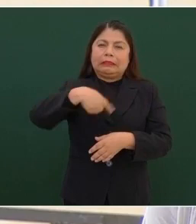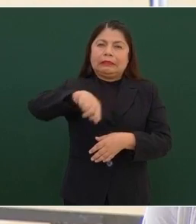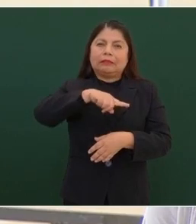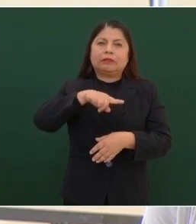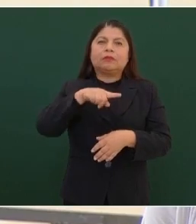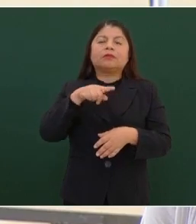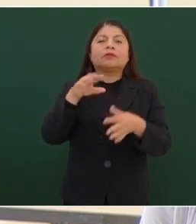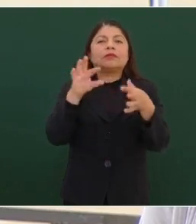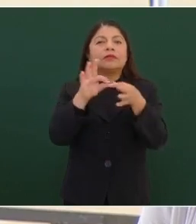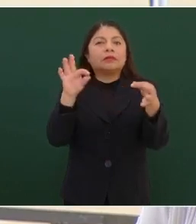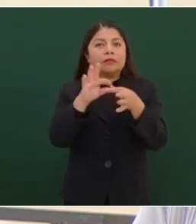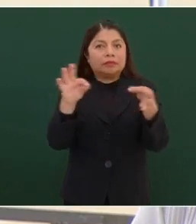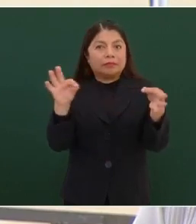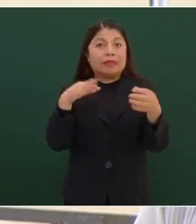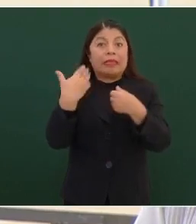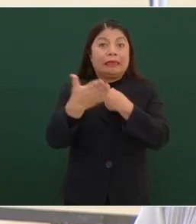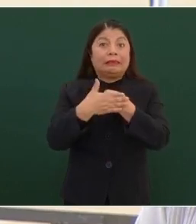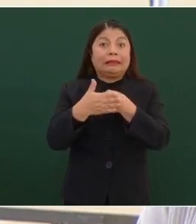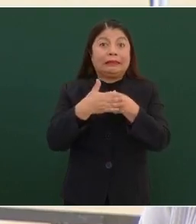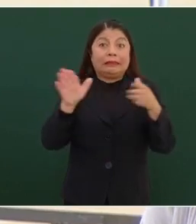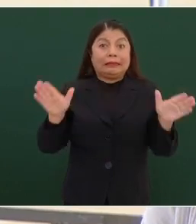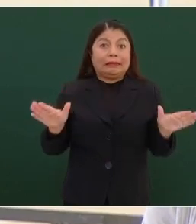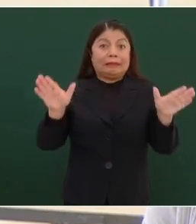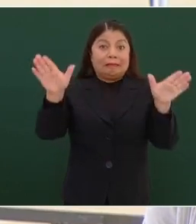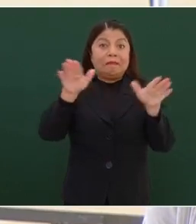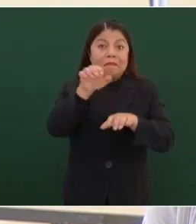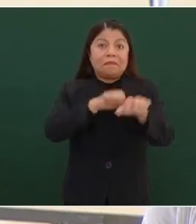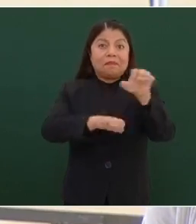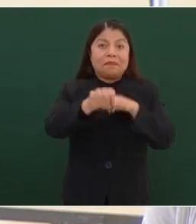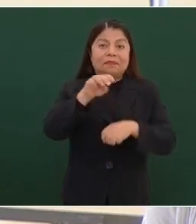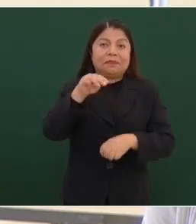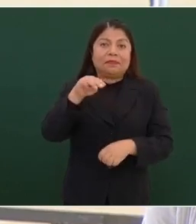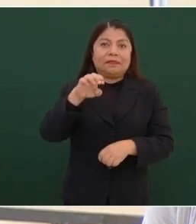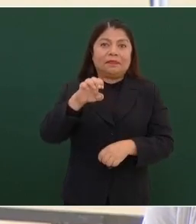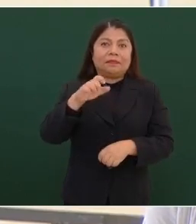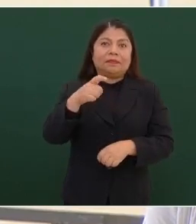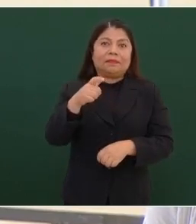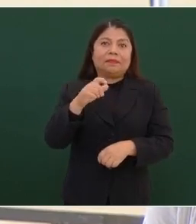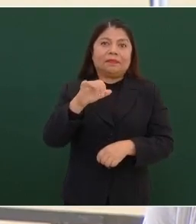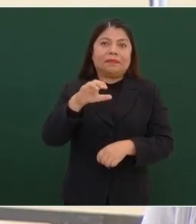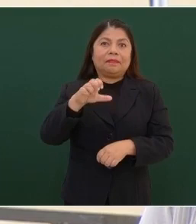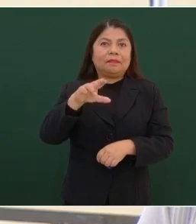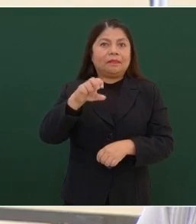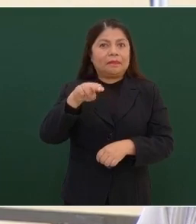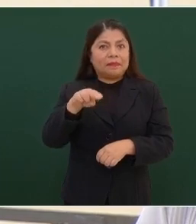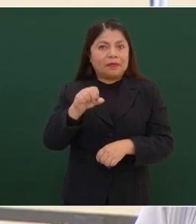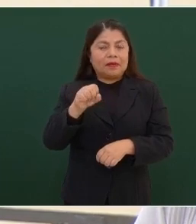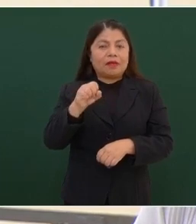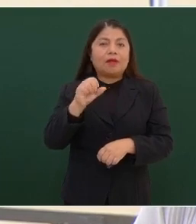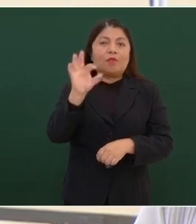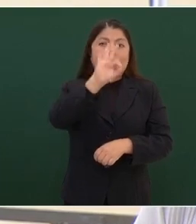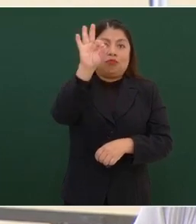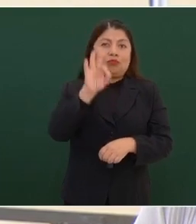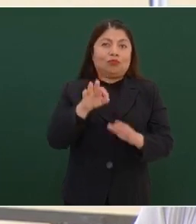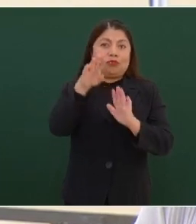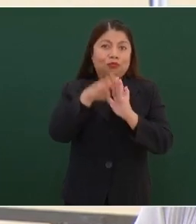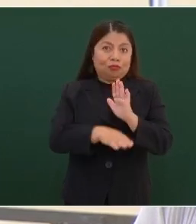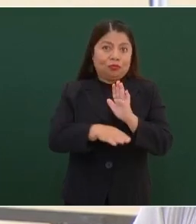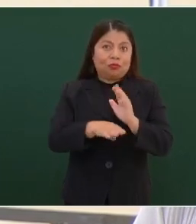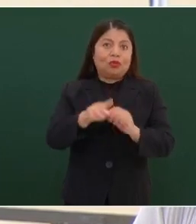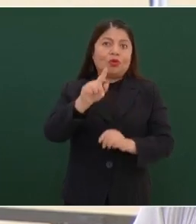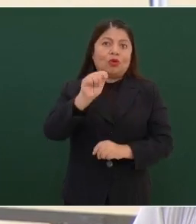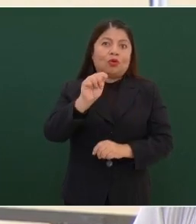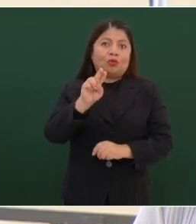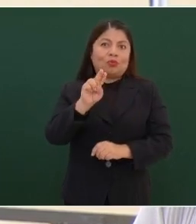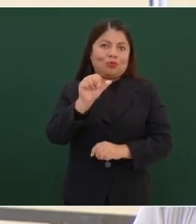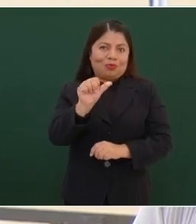para Mexicana de Aviación en el AIFA, al igual que otras líneas comerciales que operen desde el AIFA. Preguntarle, presidente, si esto es cierto